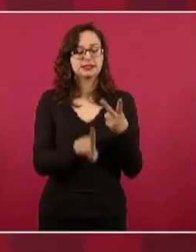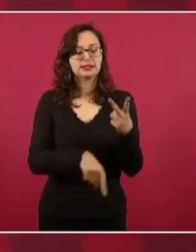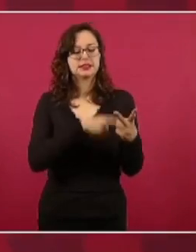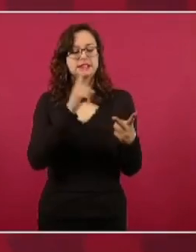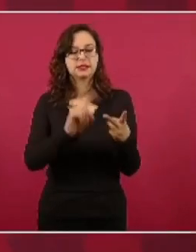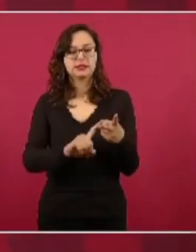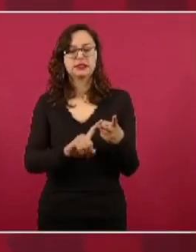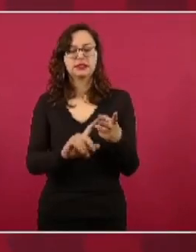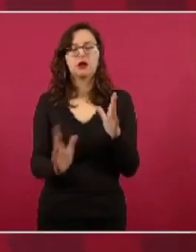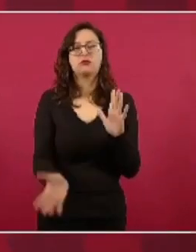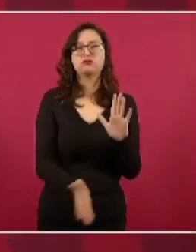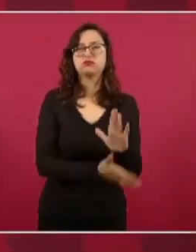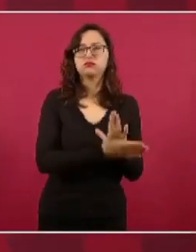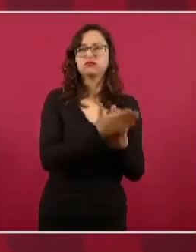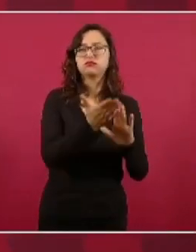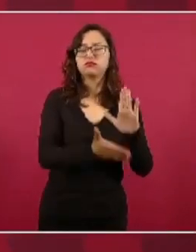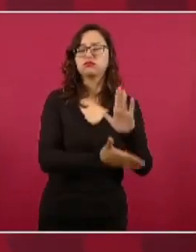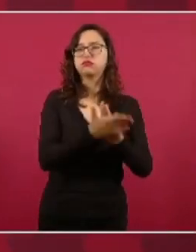como